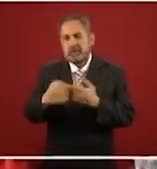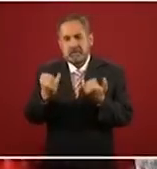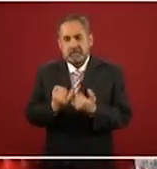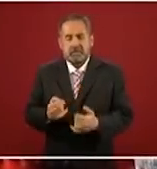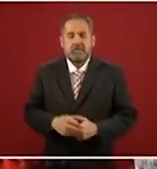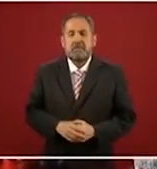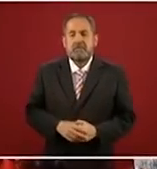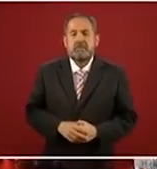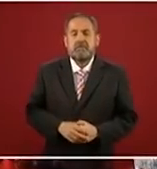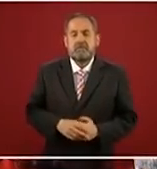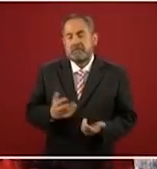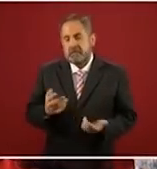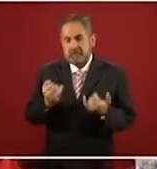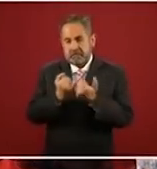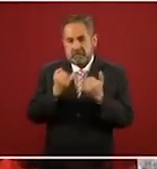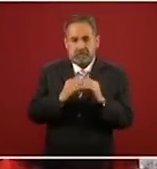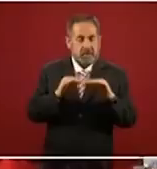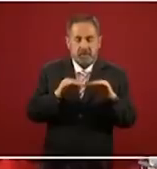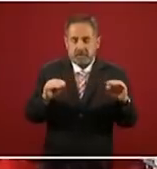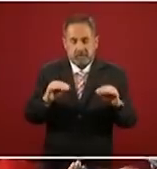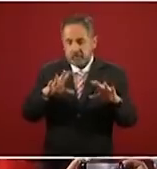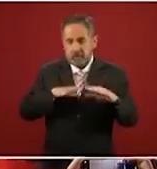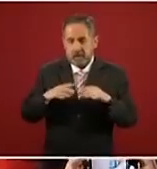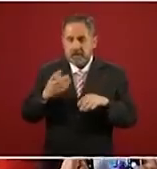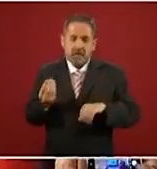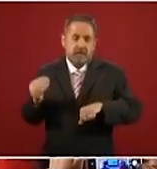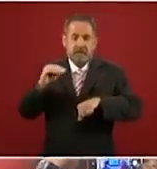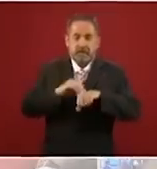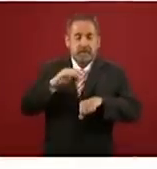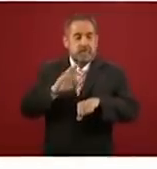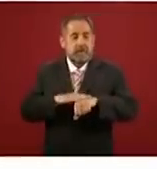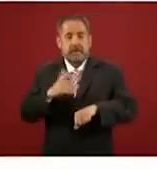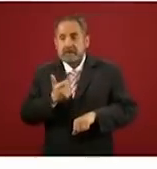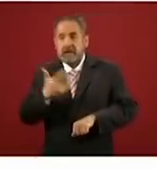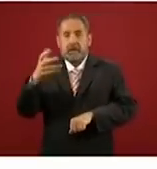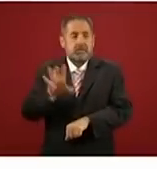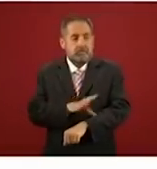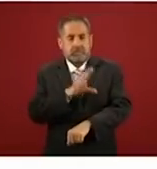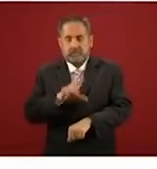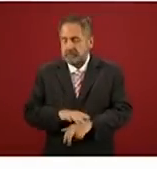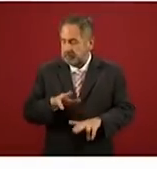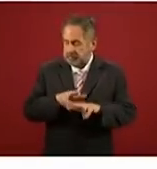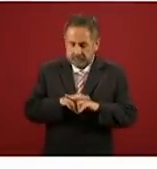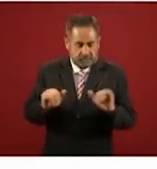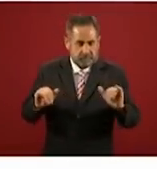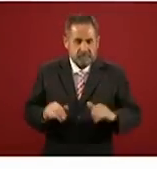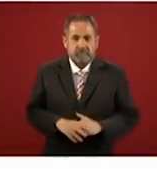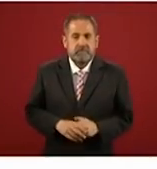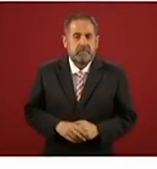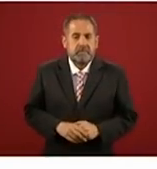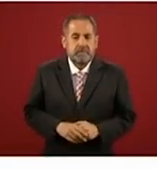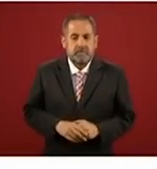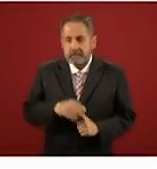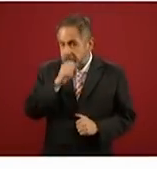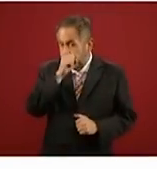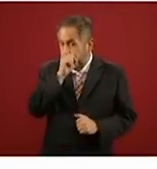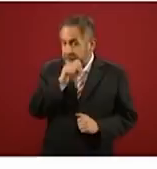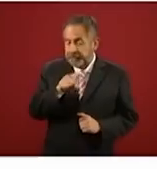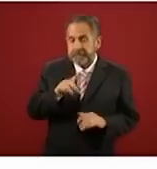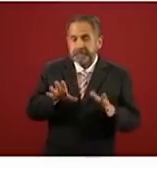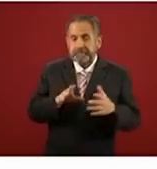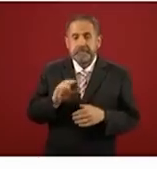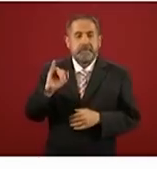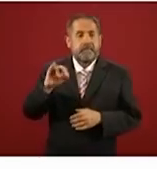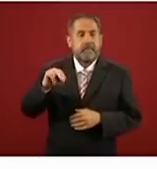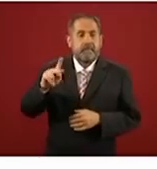ya no no habrá aumentos de ningún energético y si lo vemos nosotros en base al índice nacional